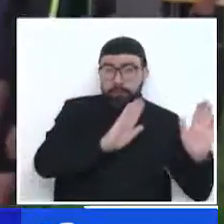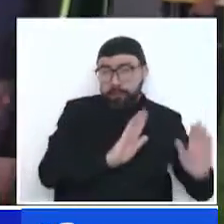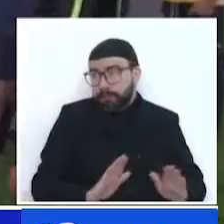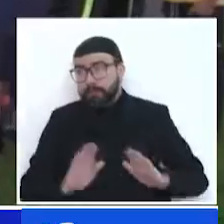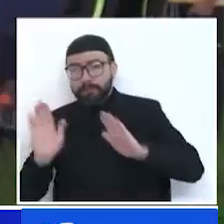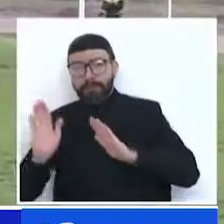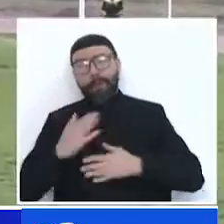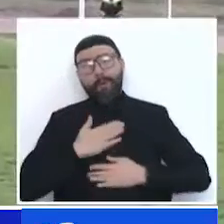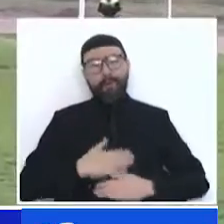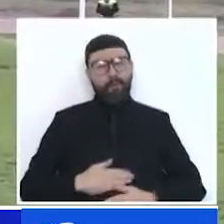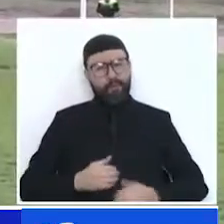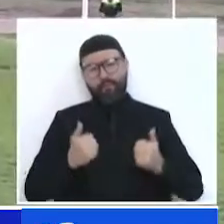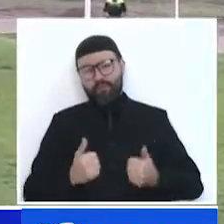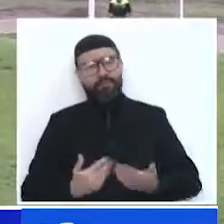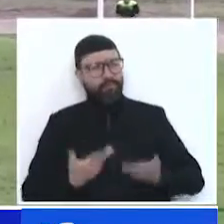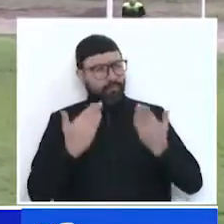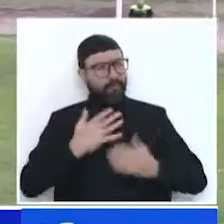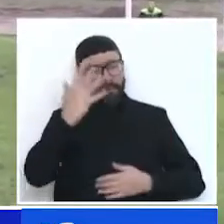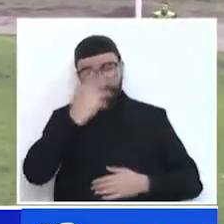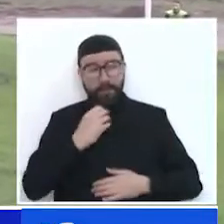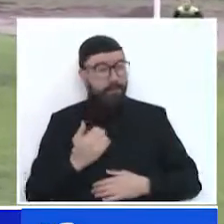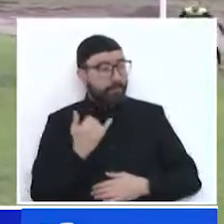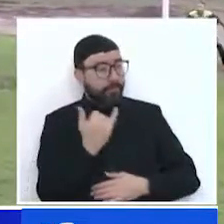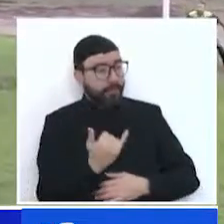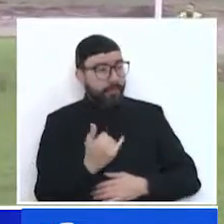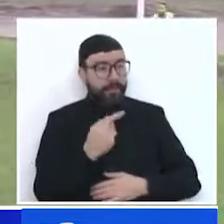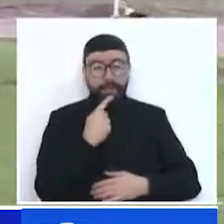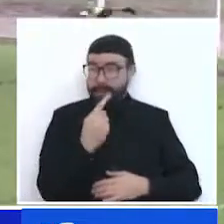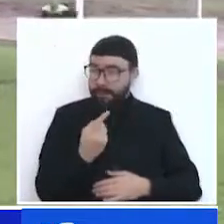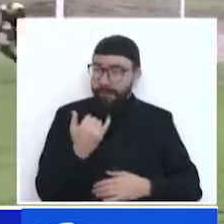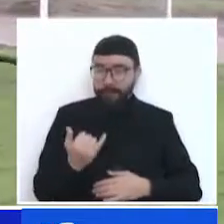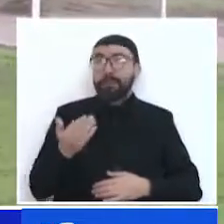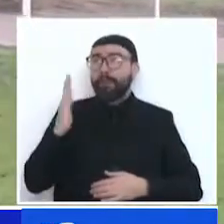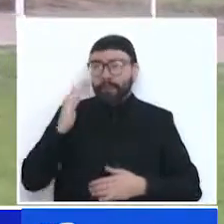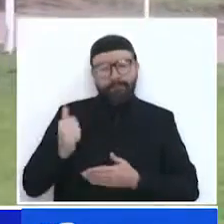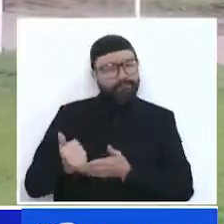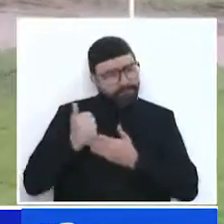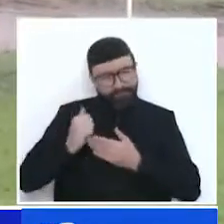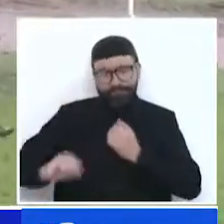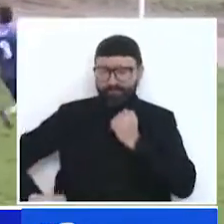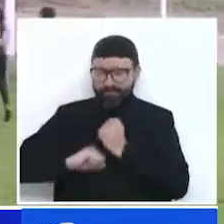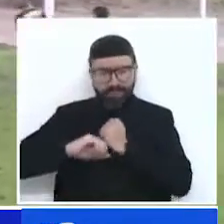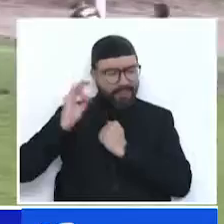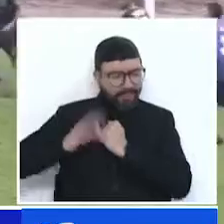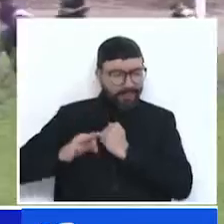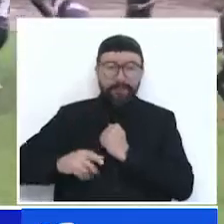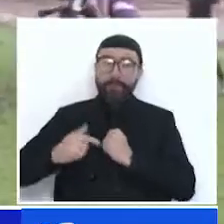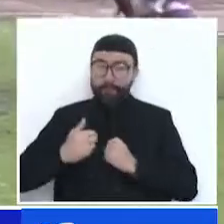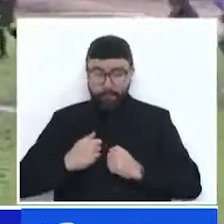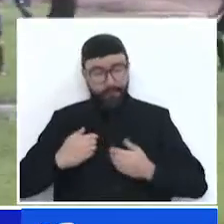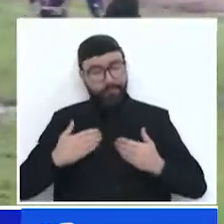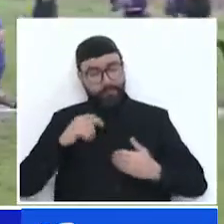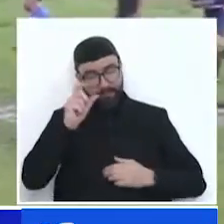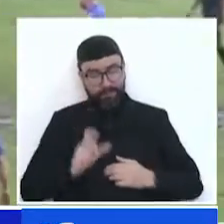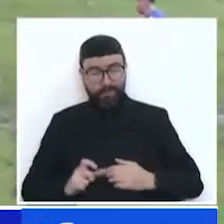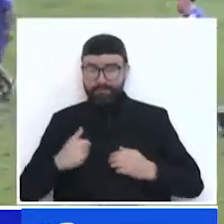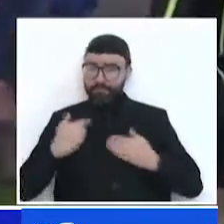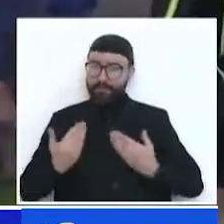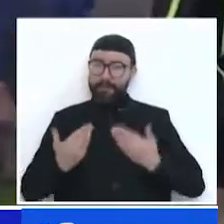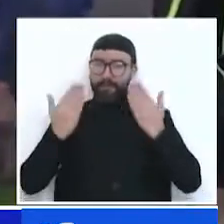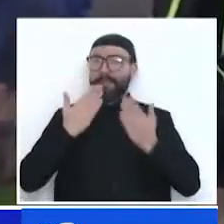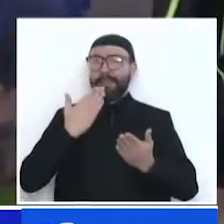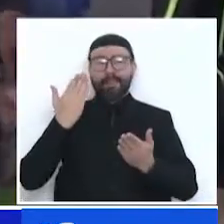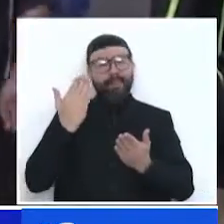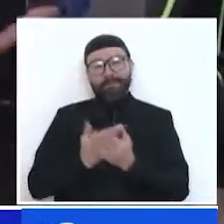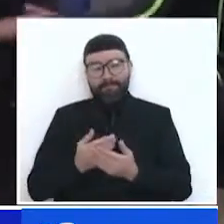gracias a Dios tengo unas capacidades muy bonitas, y como lo dije, Dios siempre está conmigo y soy excelente como persona gracias a él, y se nos dio las